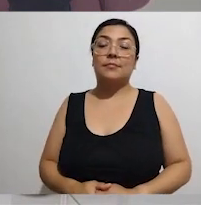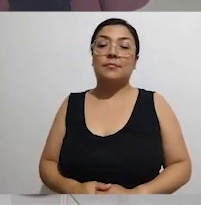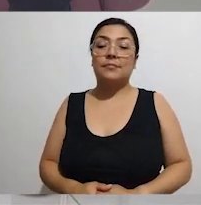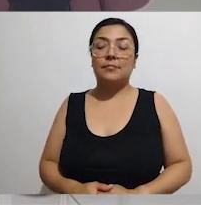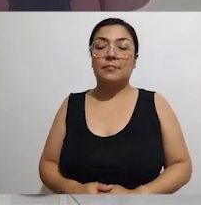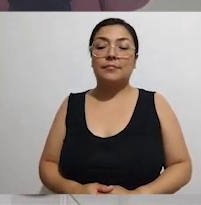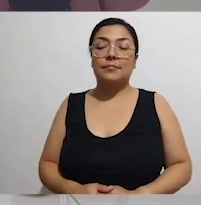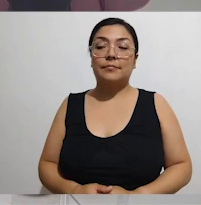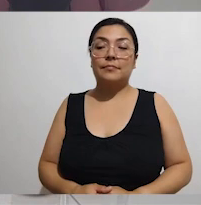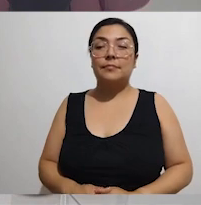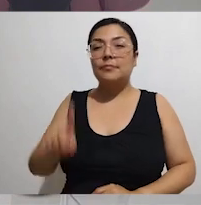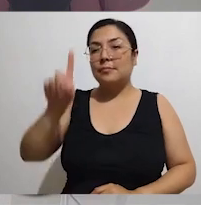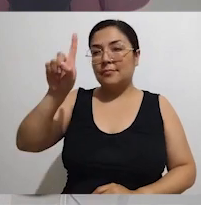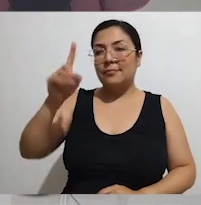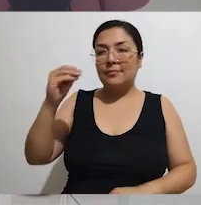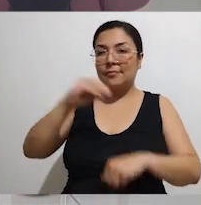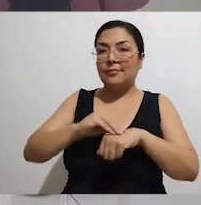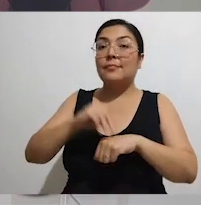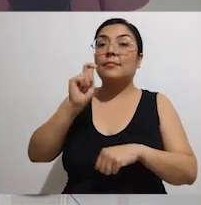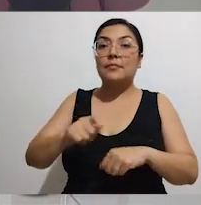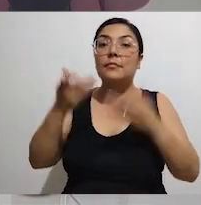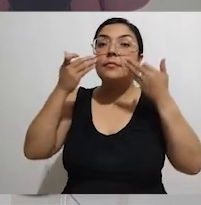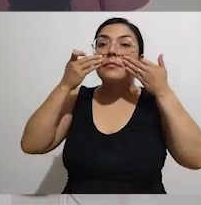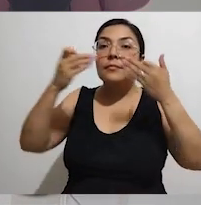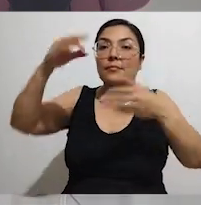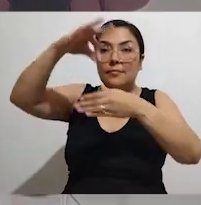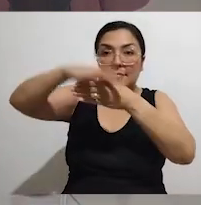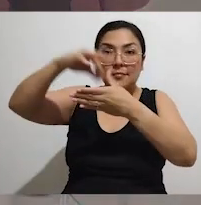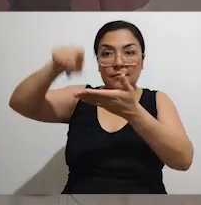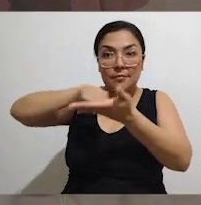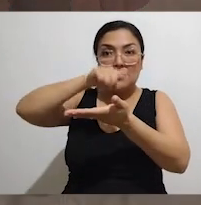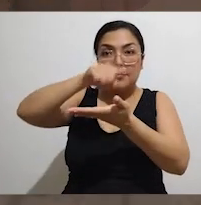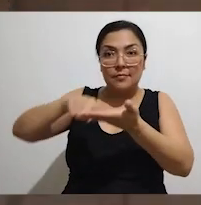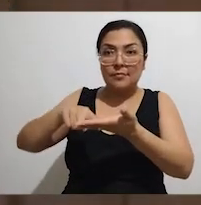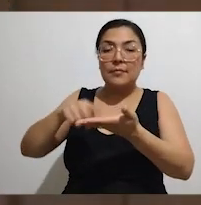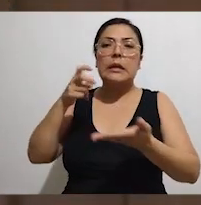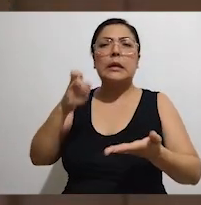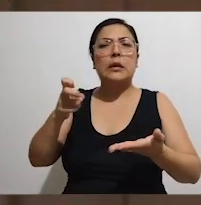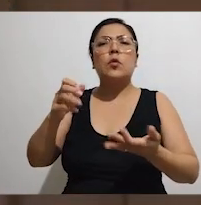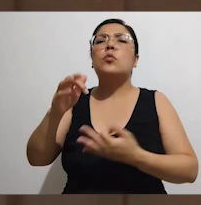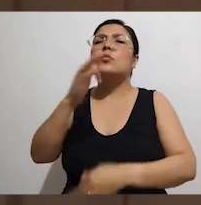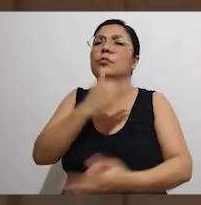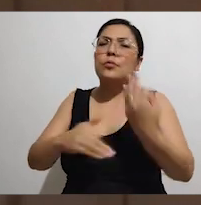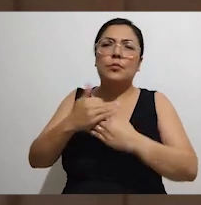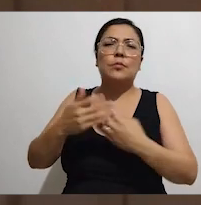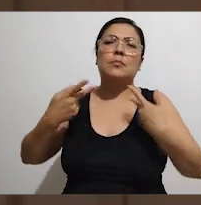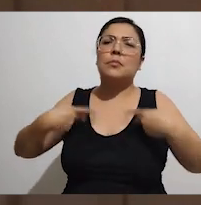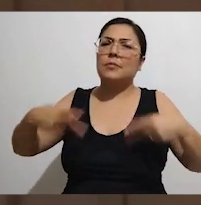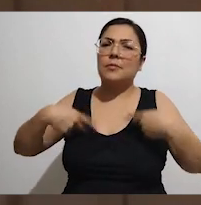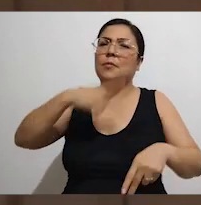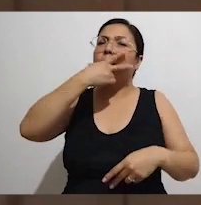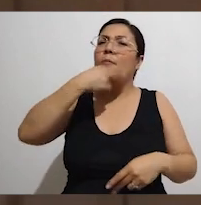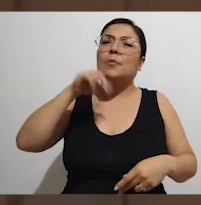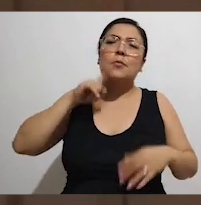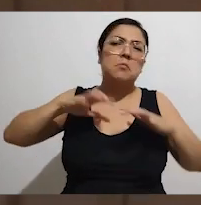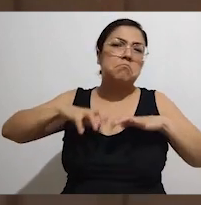viendo y nos están escuchando. Solamente decirles que la observación electoral es un proceso muy ciudadano, muy propio de todos aquellos